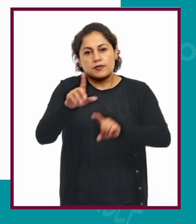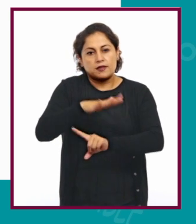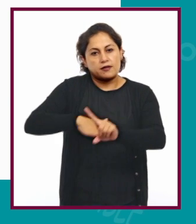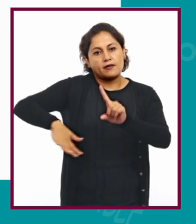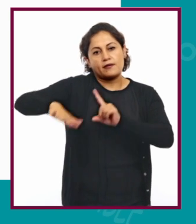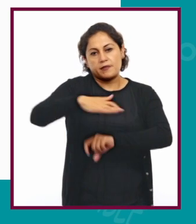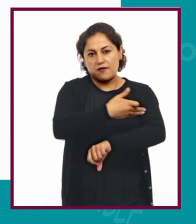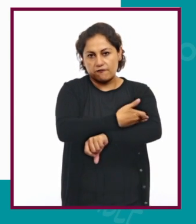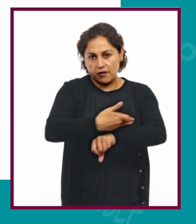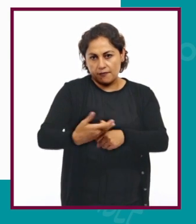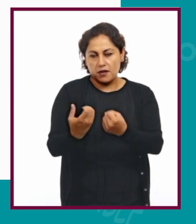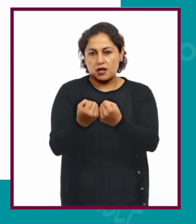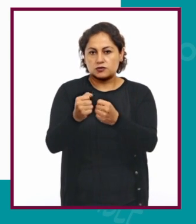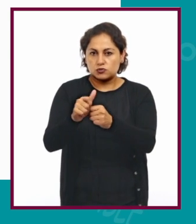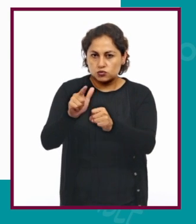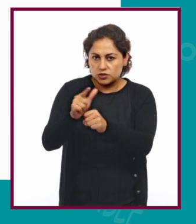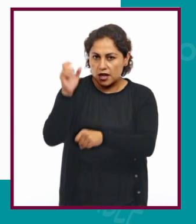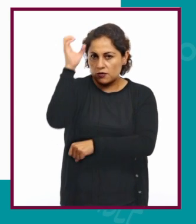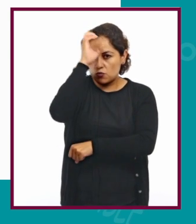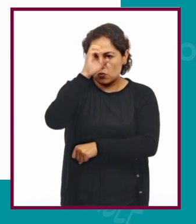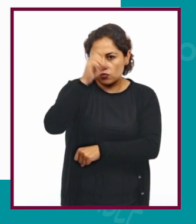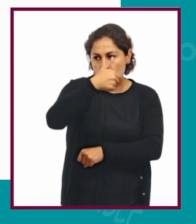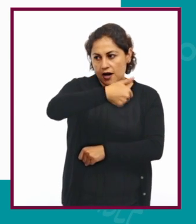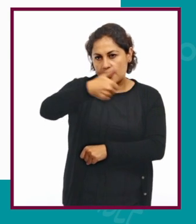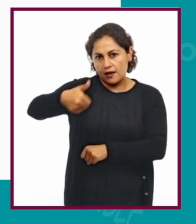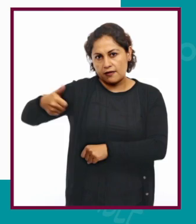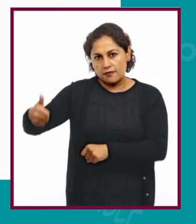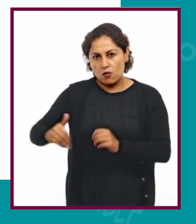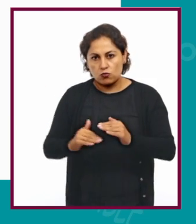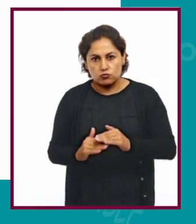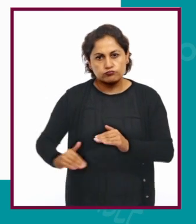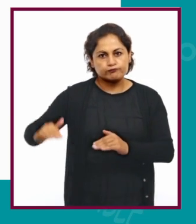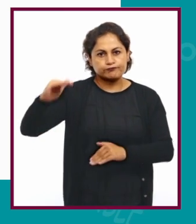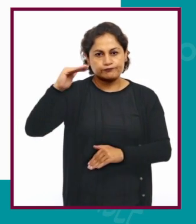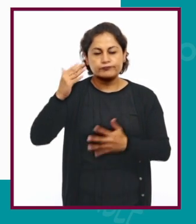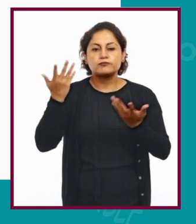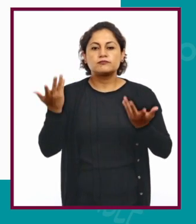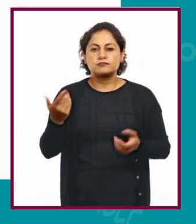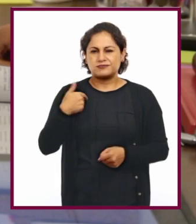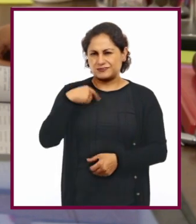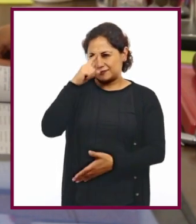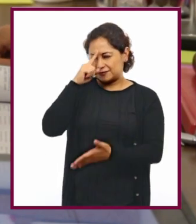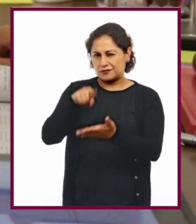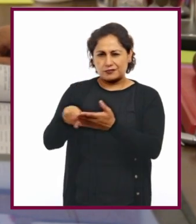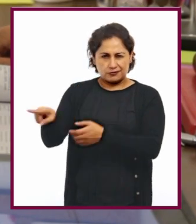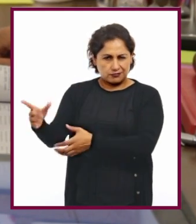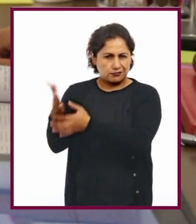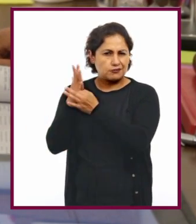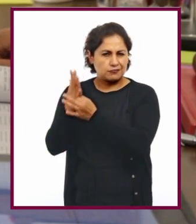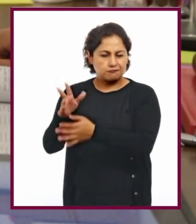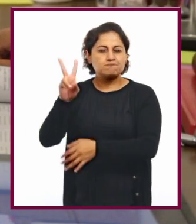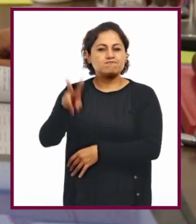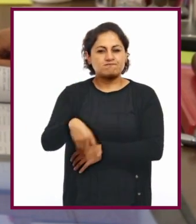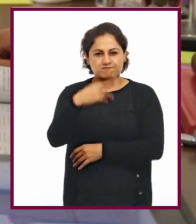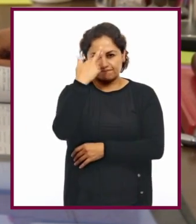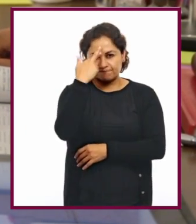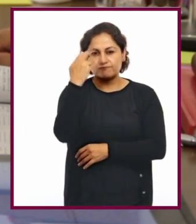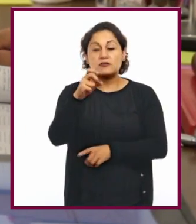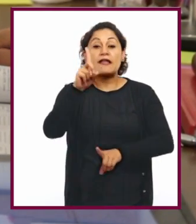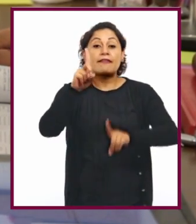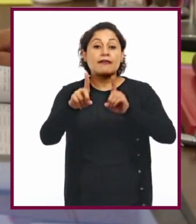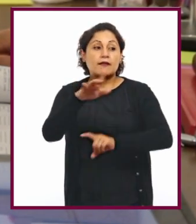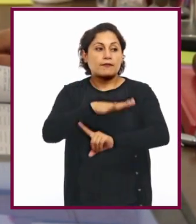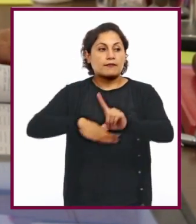ver el contexto social, familiar y cultural donde cada individuo crece. Yo creo que el doctor Tobeña tiene razón, ¿no?